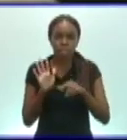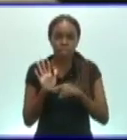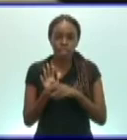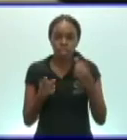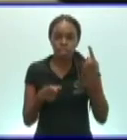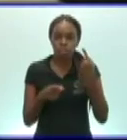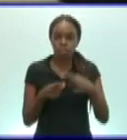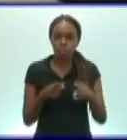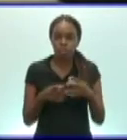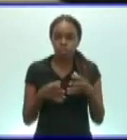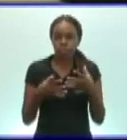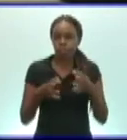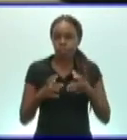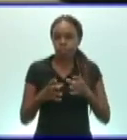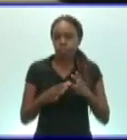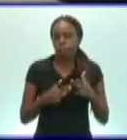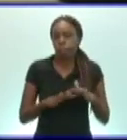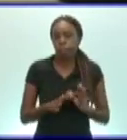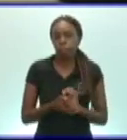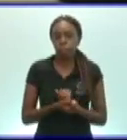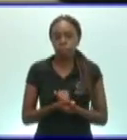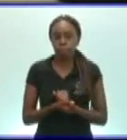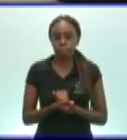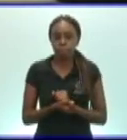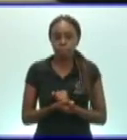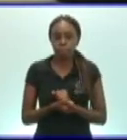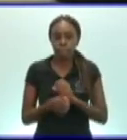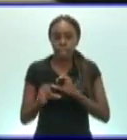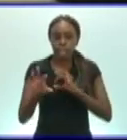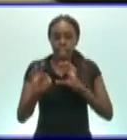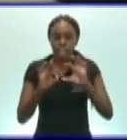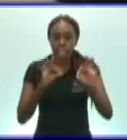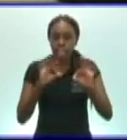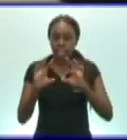cargo. Y se elige